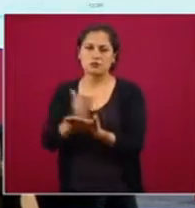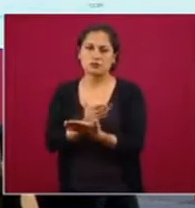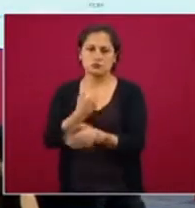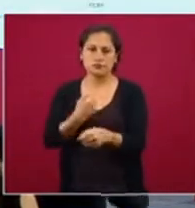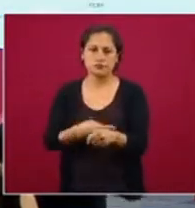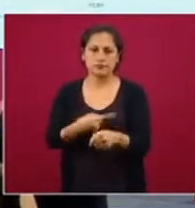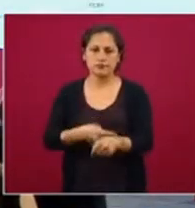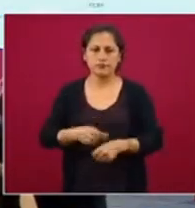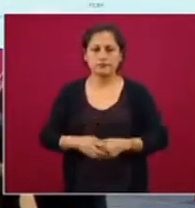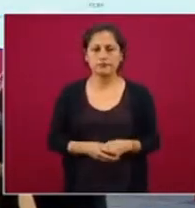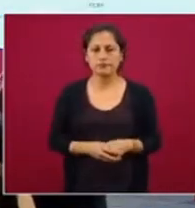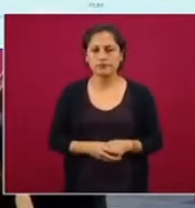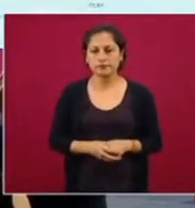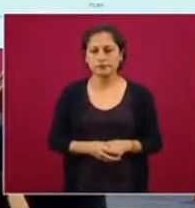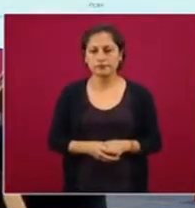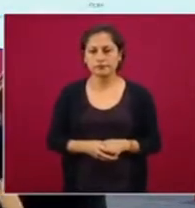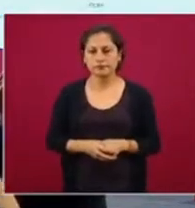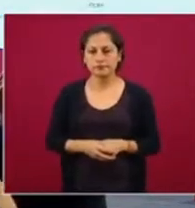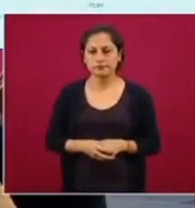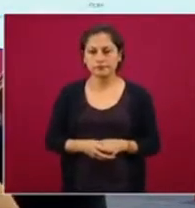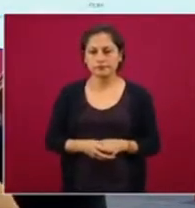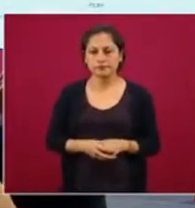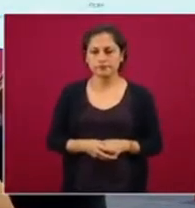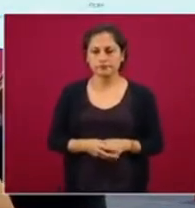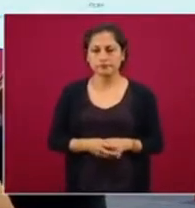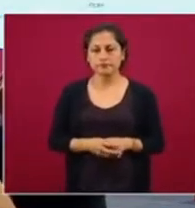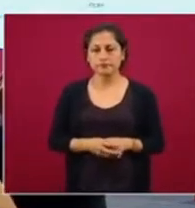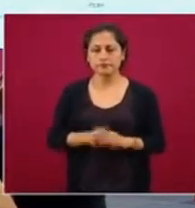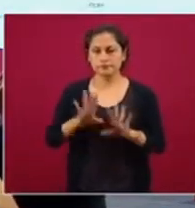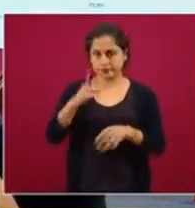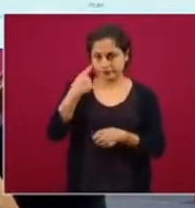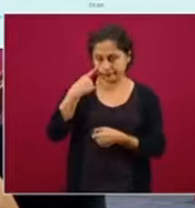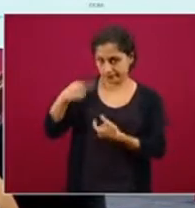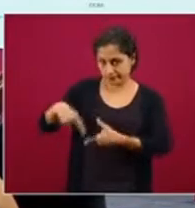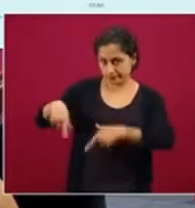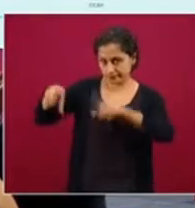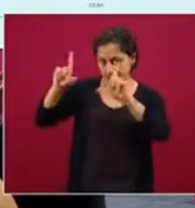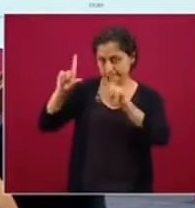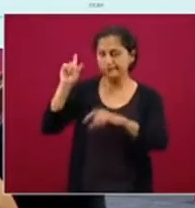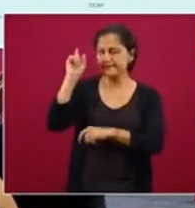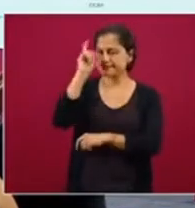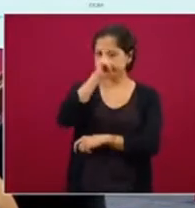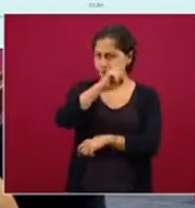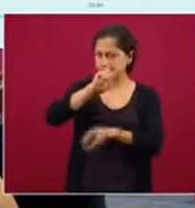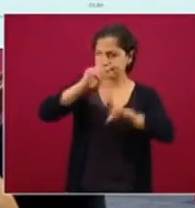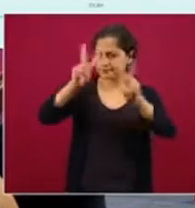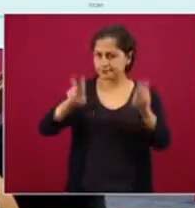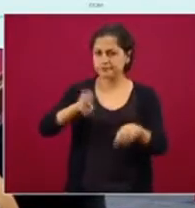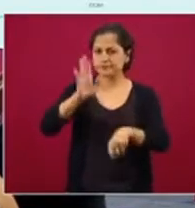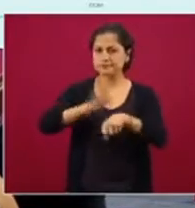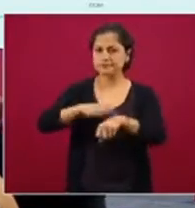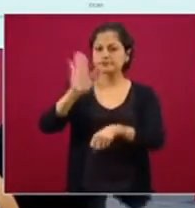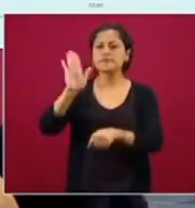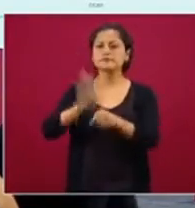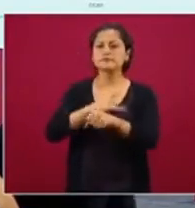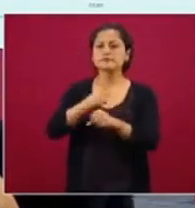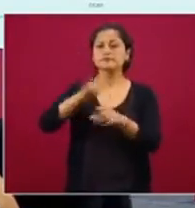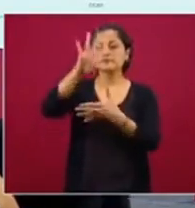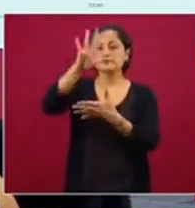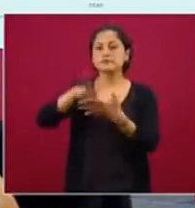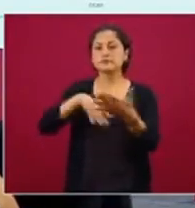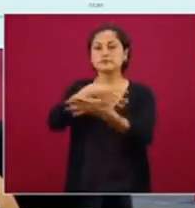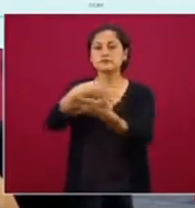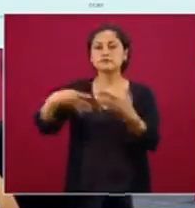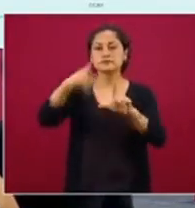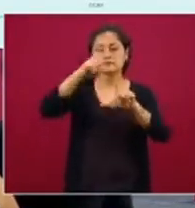Este último es interesante, es un poquito más complejo porque está en escala logarítmica, que es lo